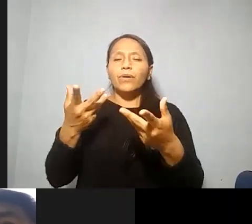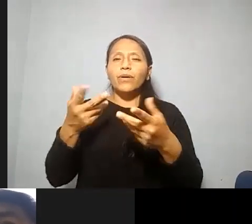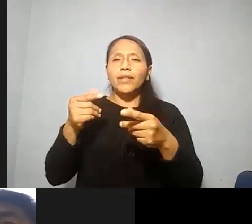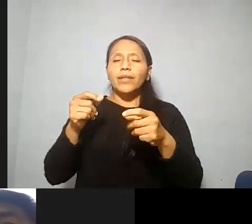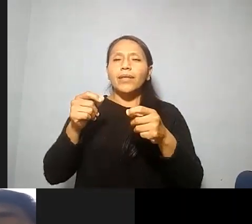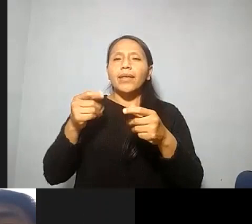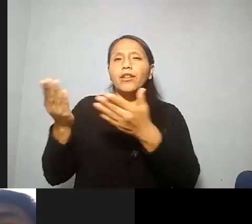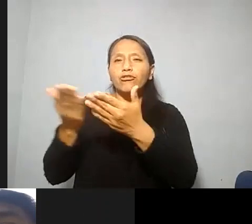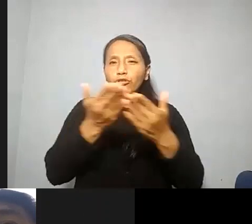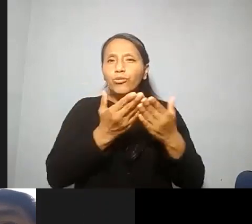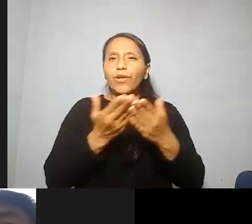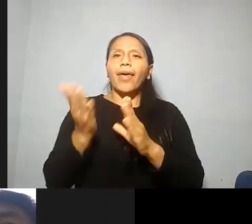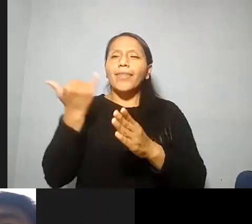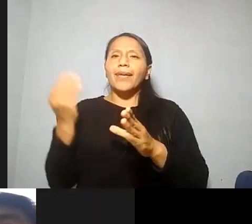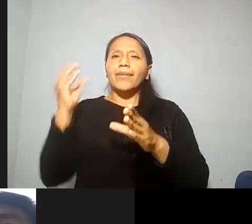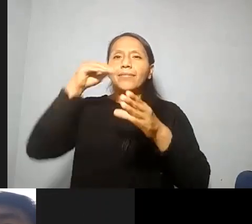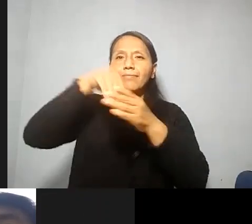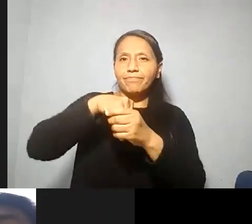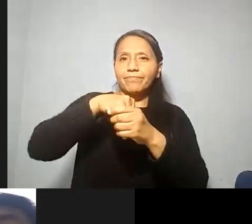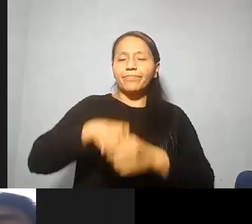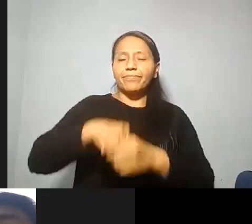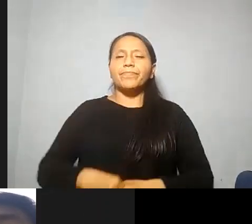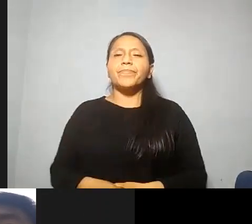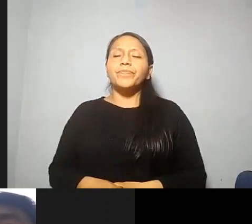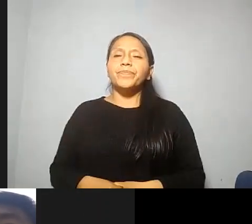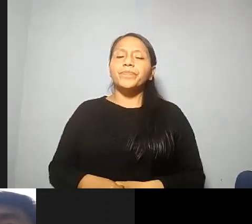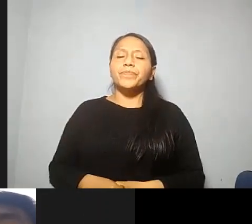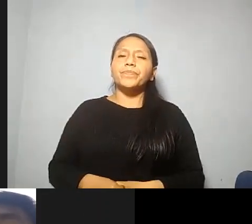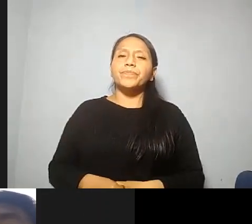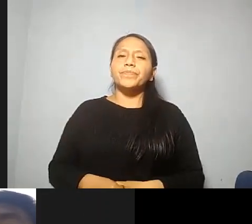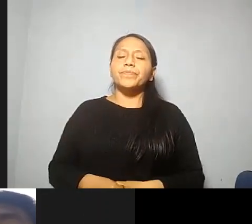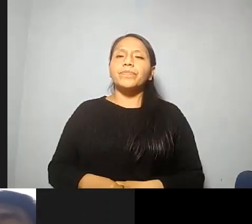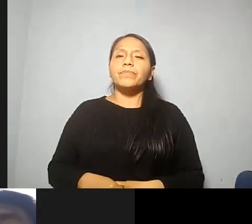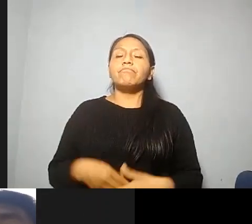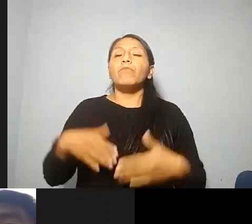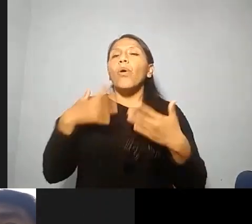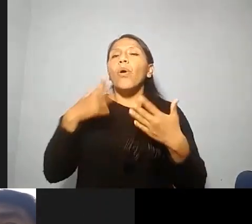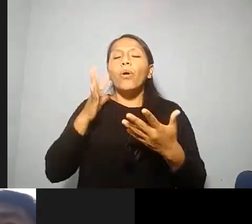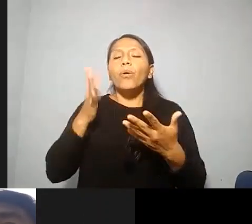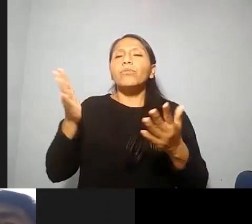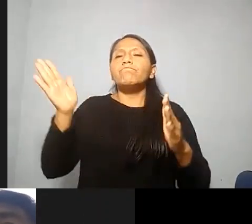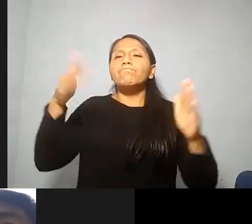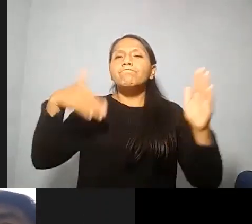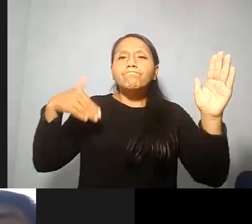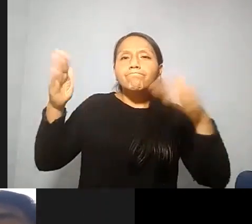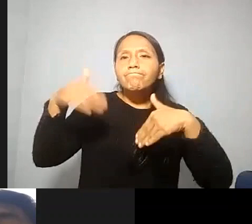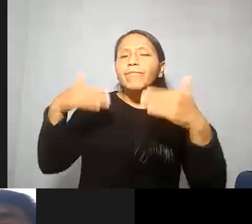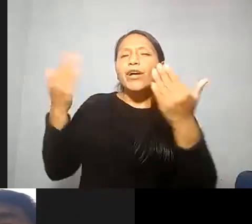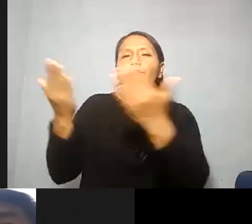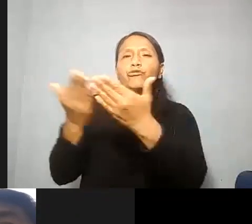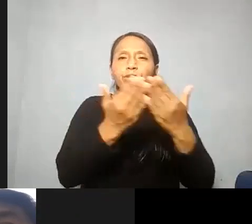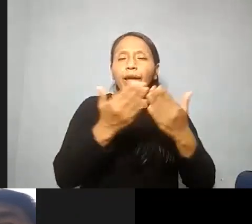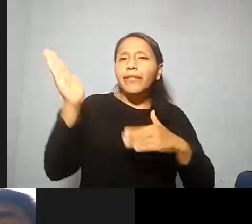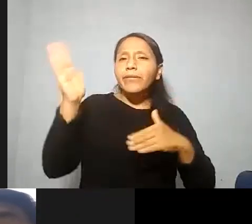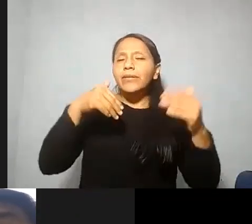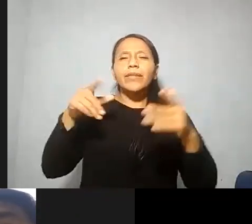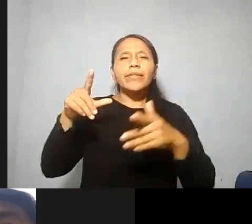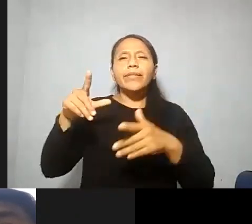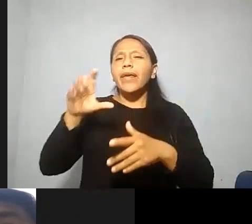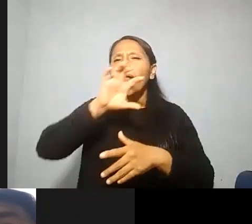estudiantes que componen esta red, ¿sí? Es, obviamente, poder convocar la mayor cantidad de estudiantes de todas las